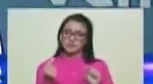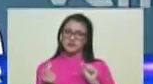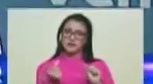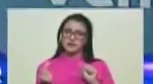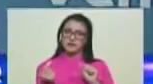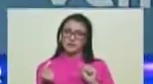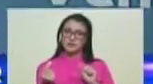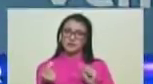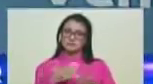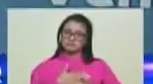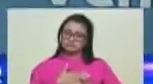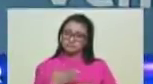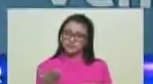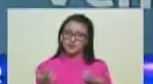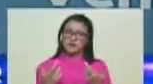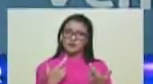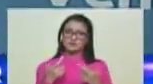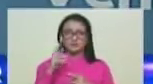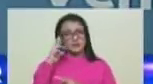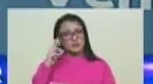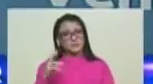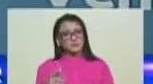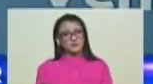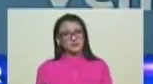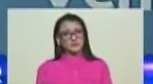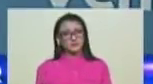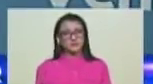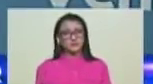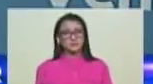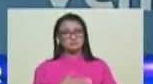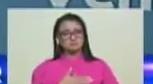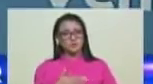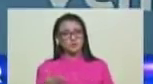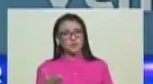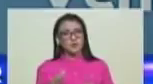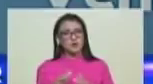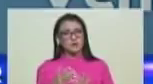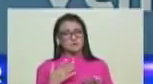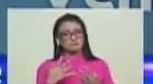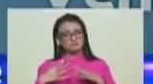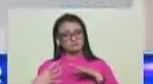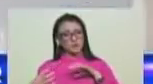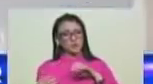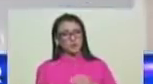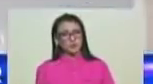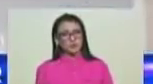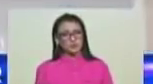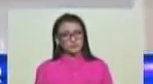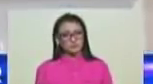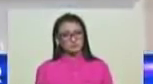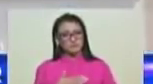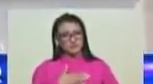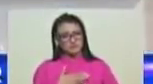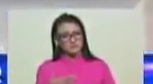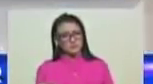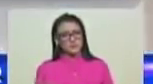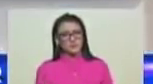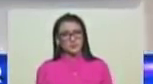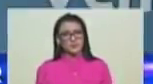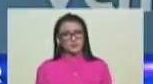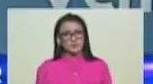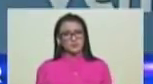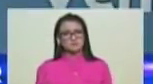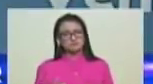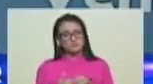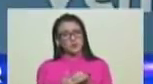estamos dispuestos a relaciones de respeto, estamos dispuestos al mutuo entendimiento y estamos dispuestos también al